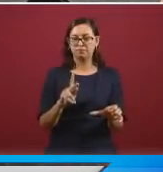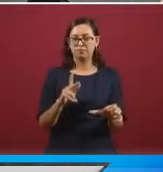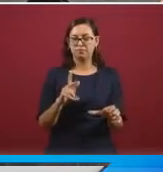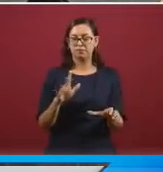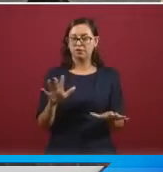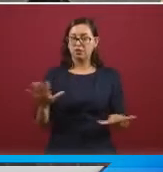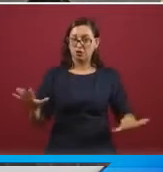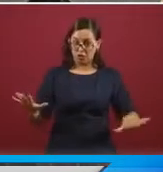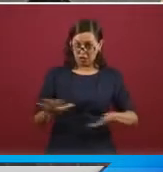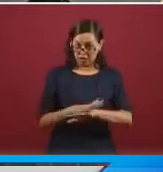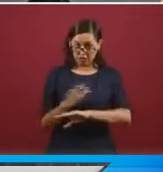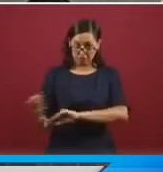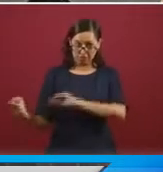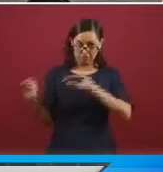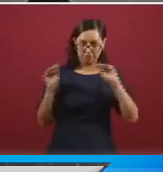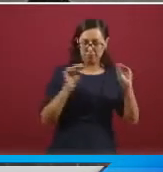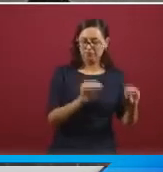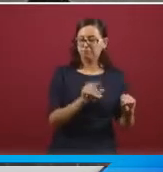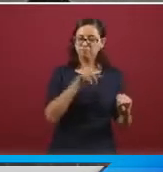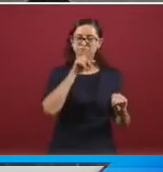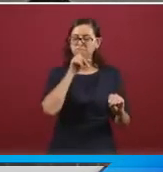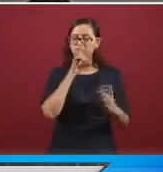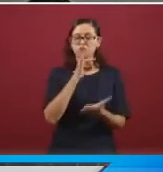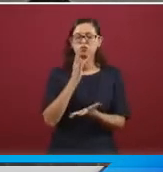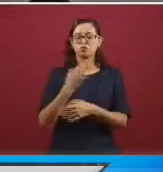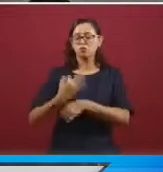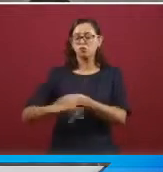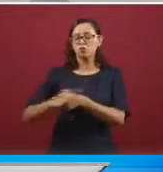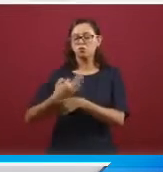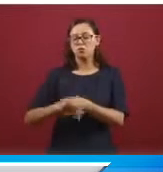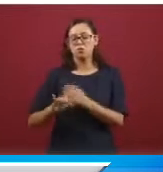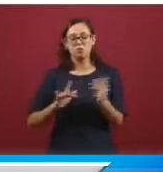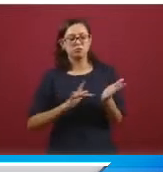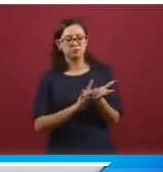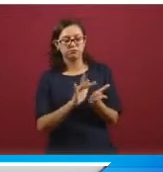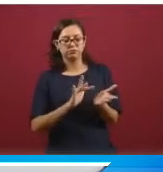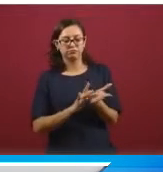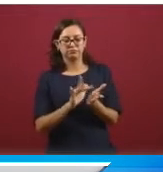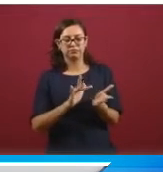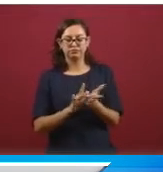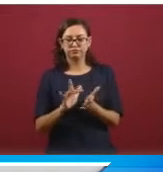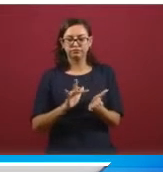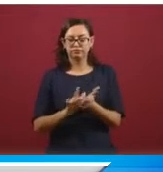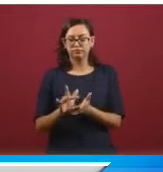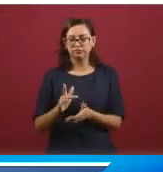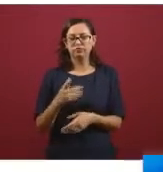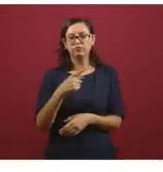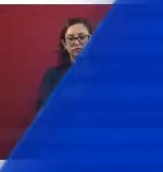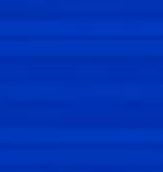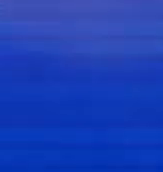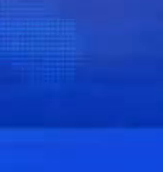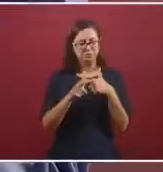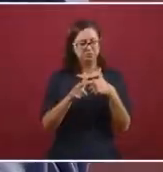instrucción de la Guardia Nacional es respetar los derechos humanos, dejando para el último de los recursos el uso de la fuerza.